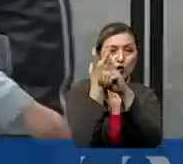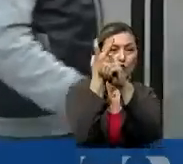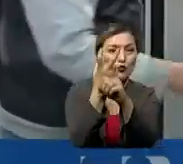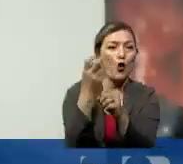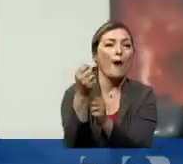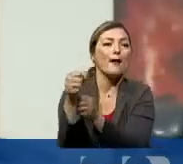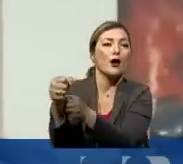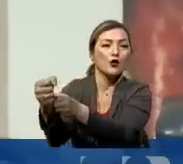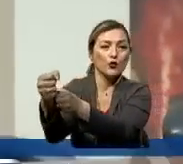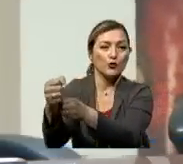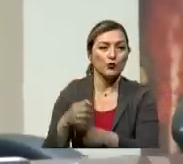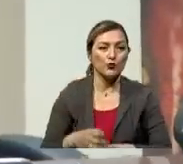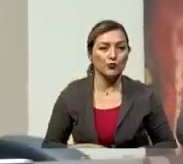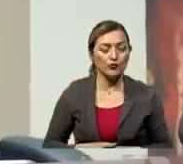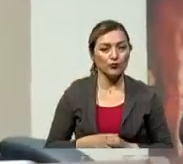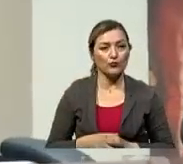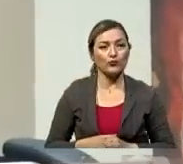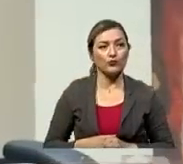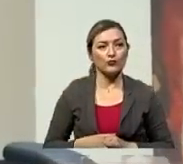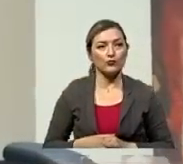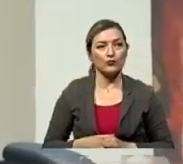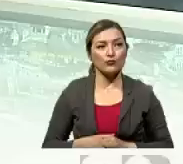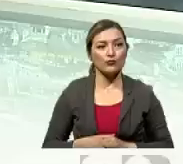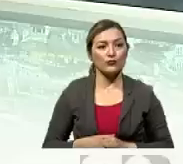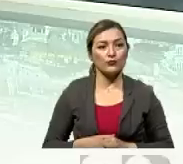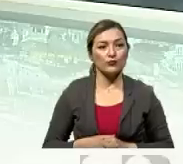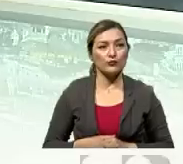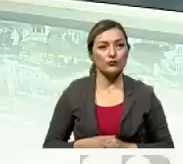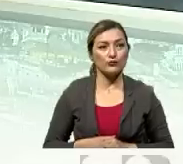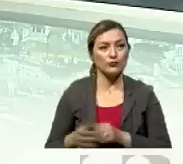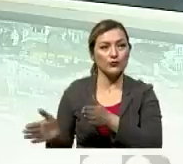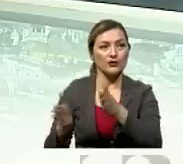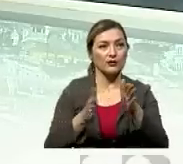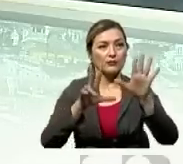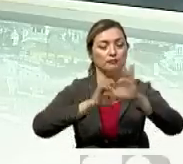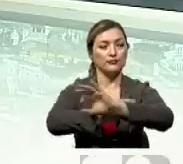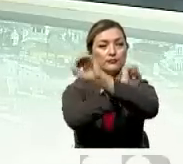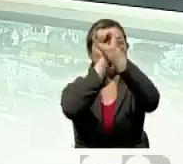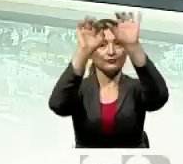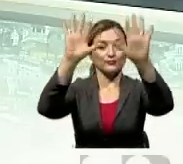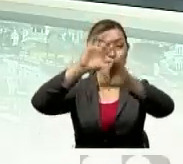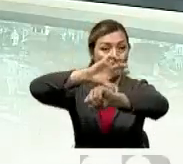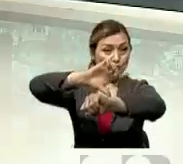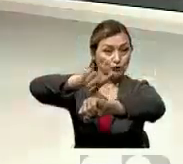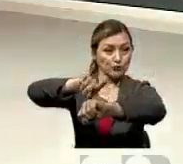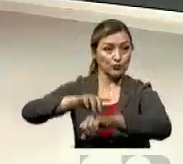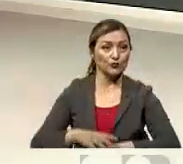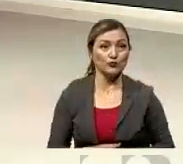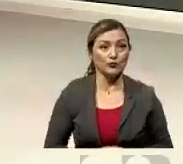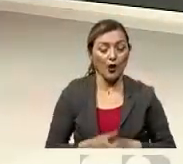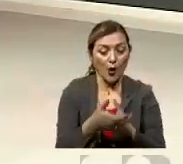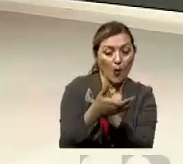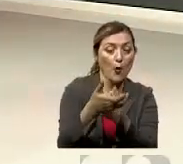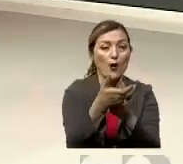de la ecovía. Helen Quiñones, 24 horas. 8 de la mañana con 10 minutos, les contamos que 25